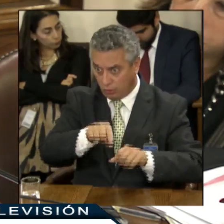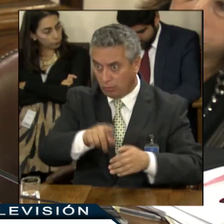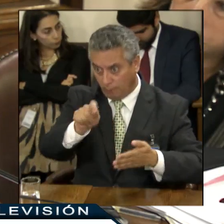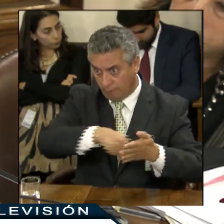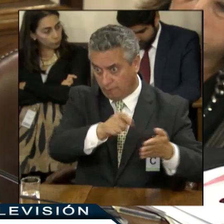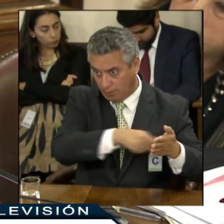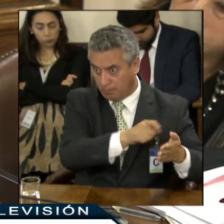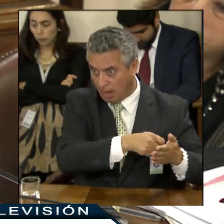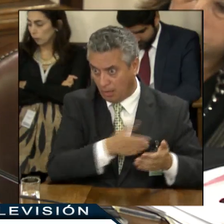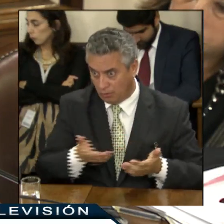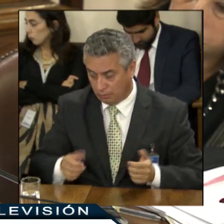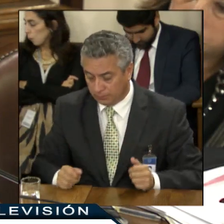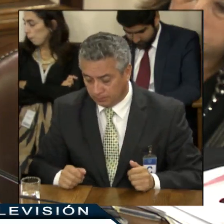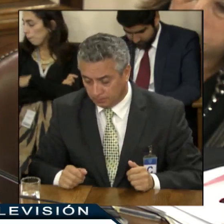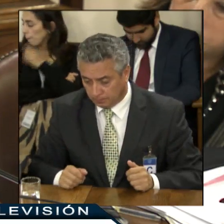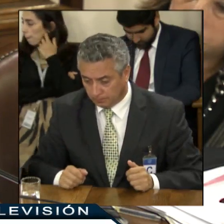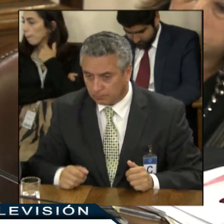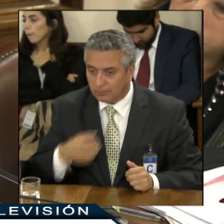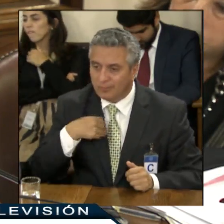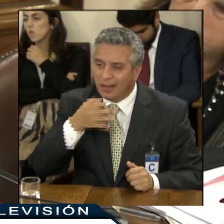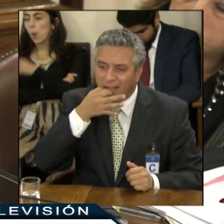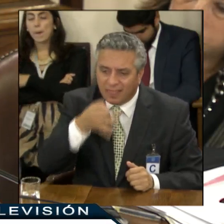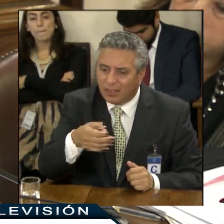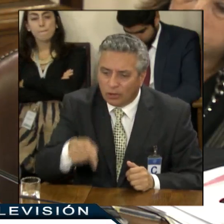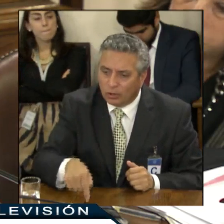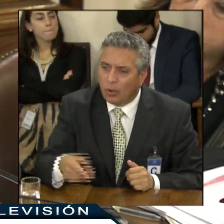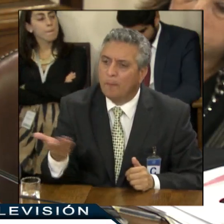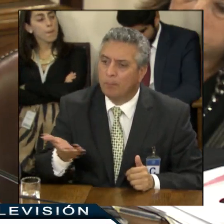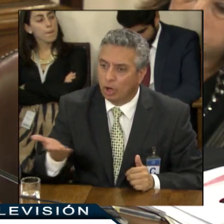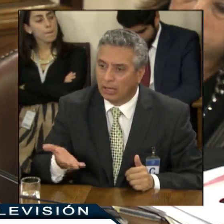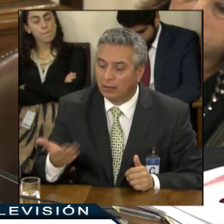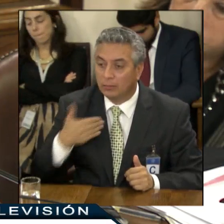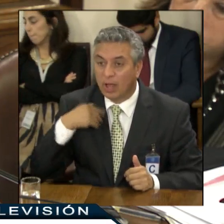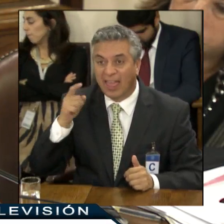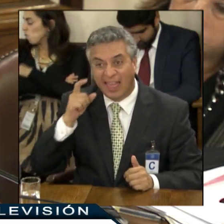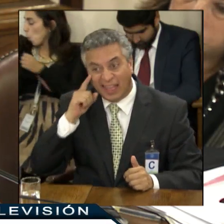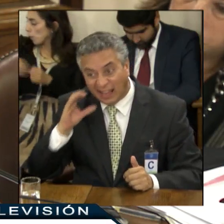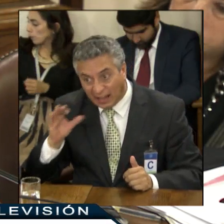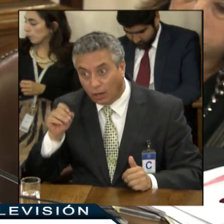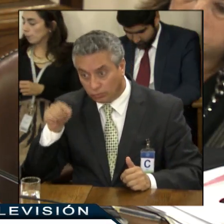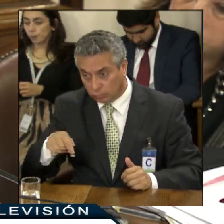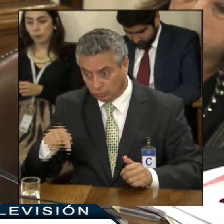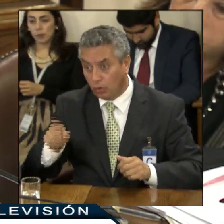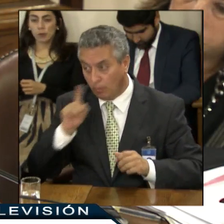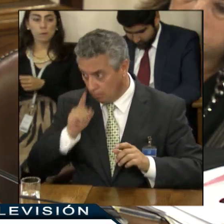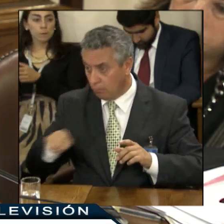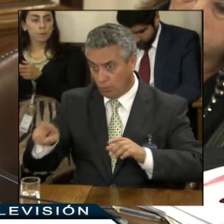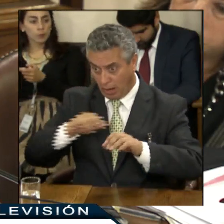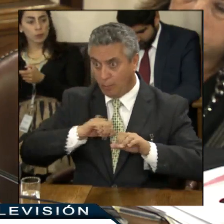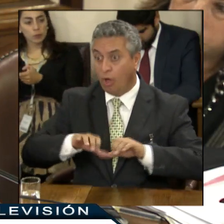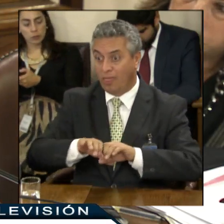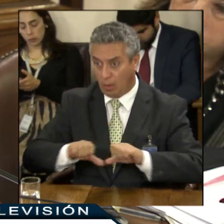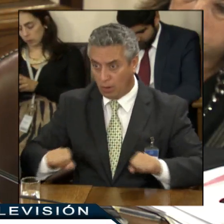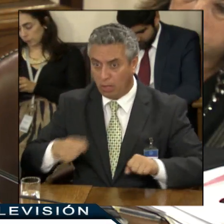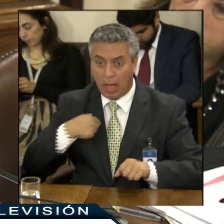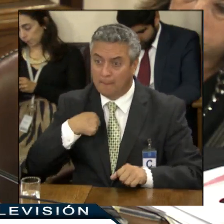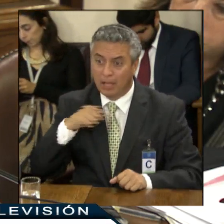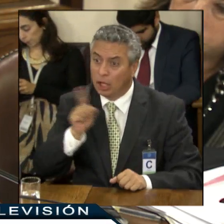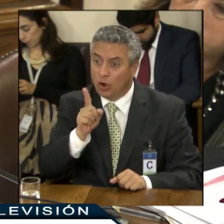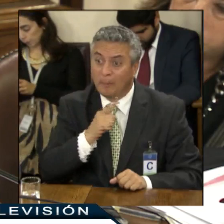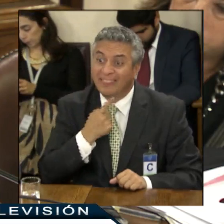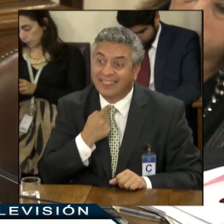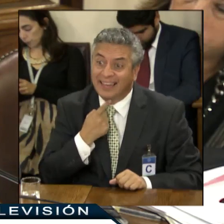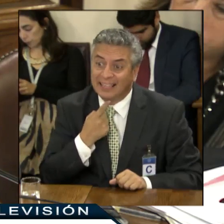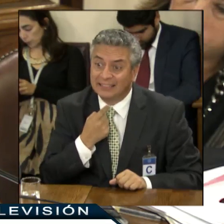Chile firmado digo esto por qué Porque creo que va a ser fundamental que nos pongamos de acuerdo porque m no me interesa